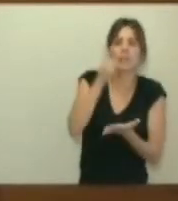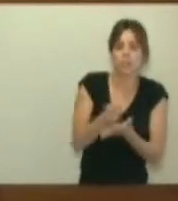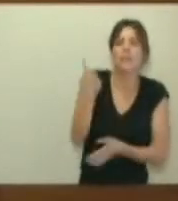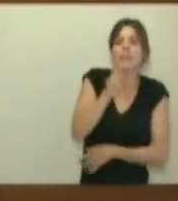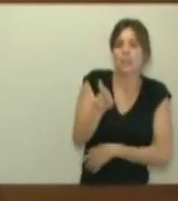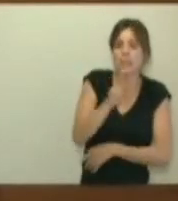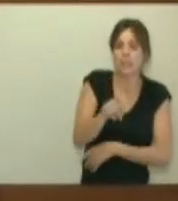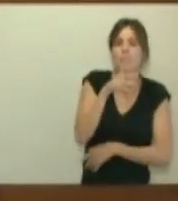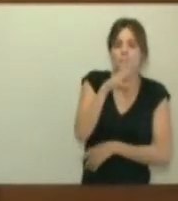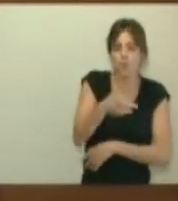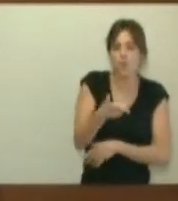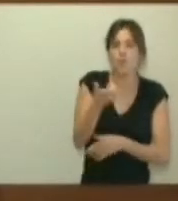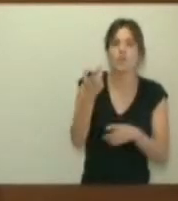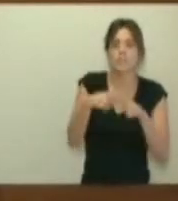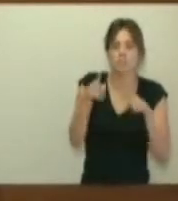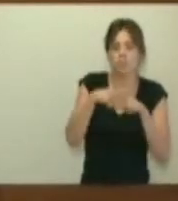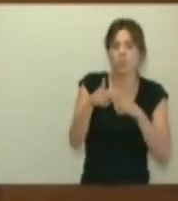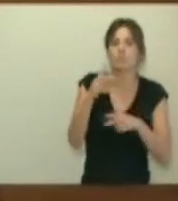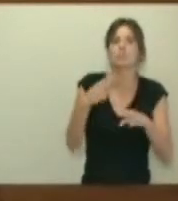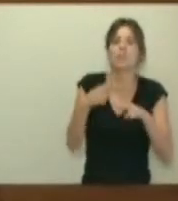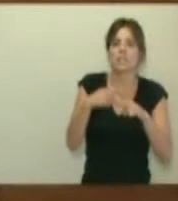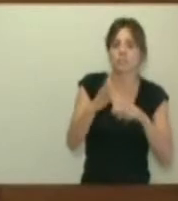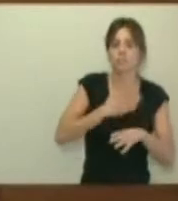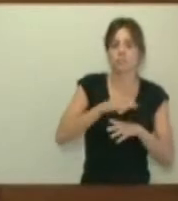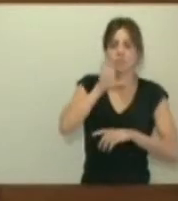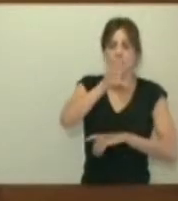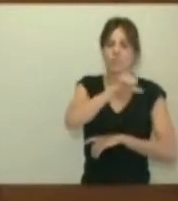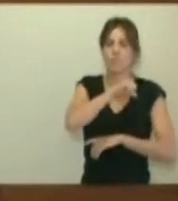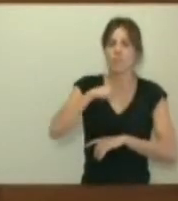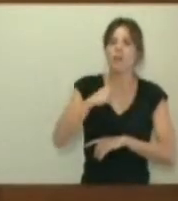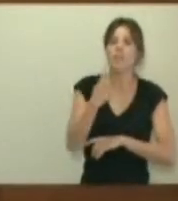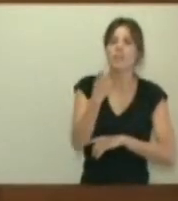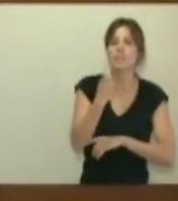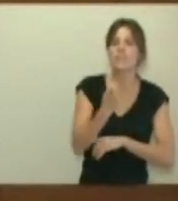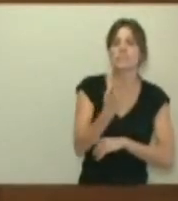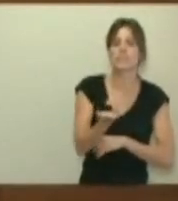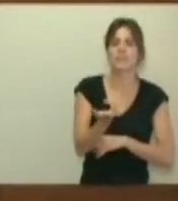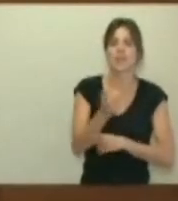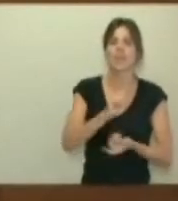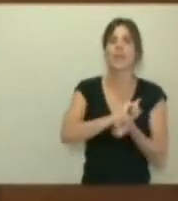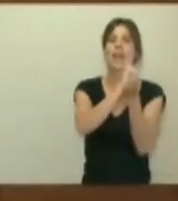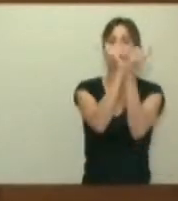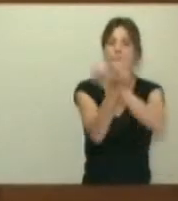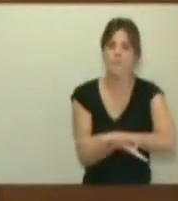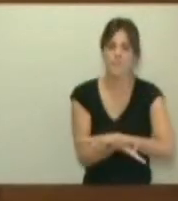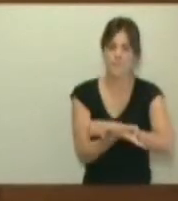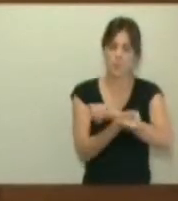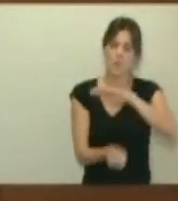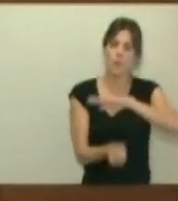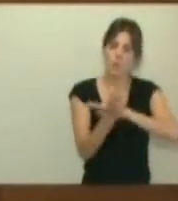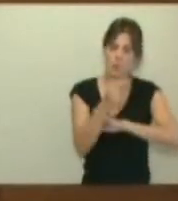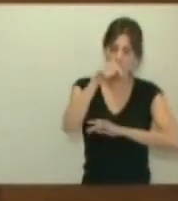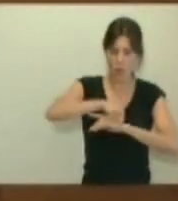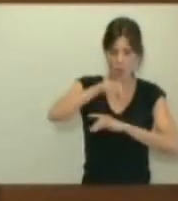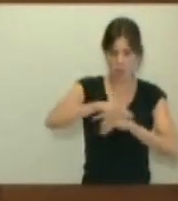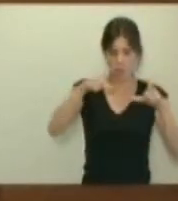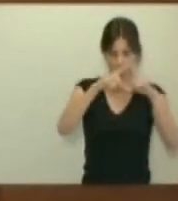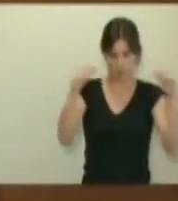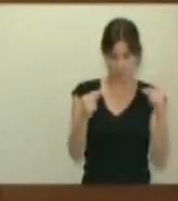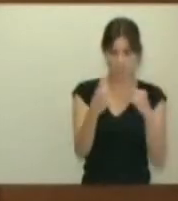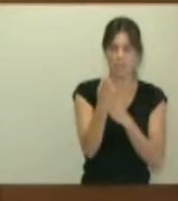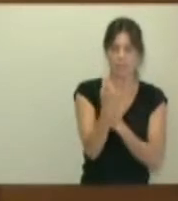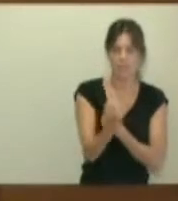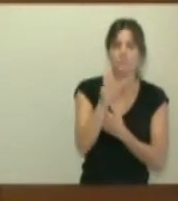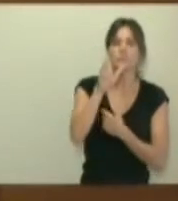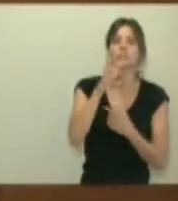nuestra comunidad en la necesidad de contribuir al cambio de modelo productivo en Asturias. Necesitamos transformar